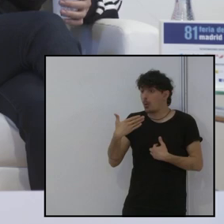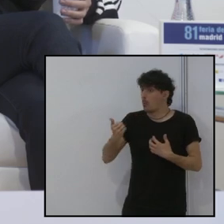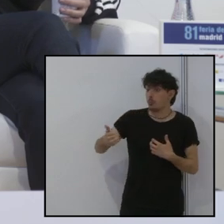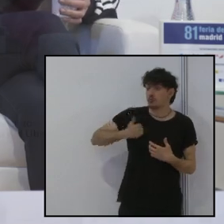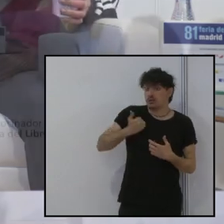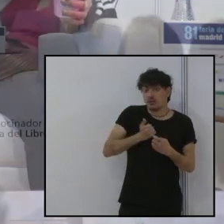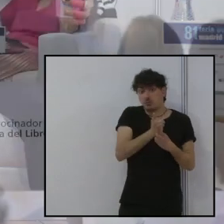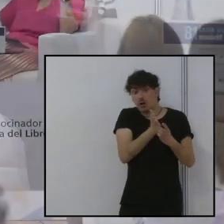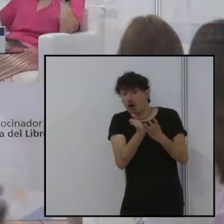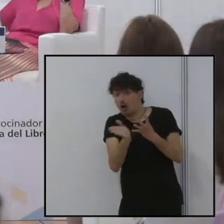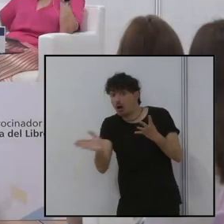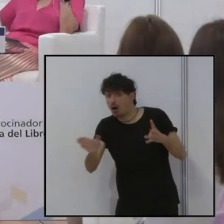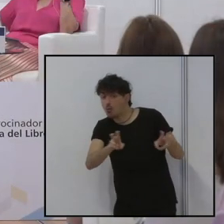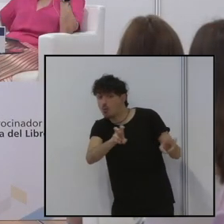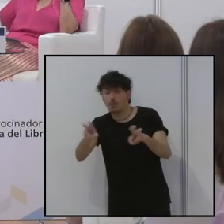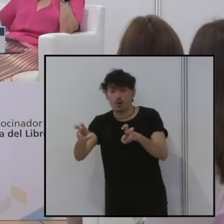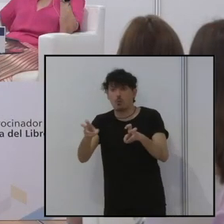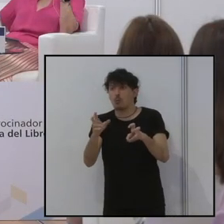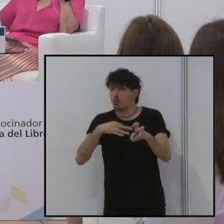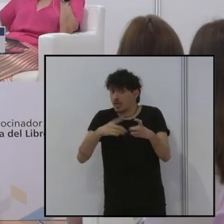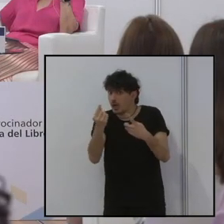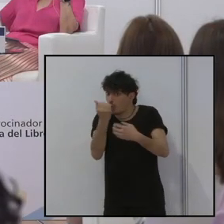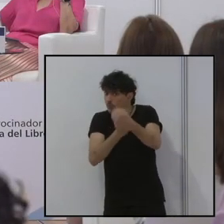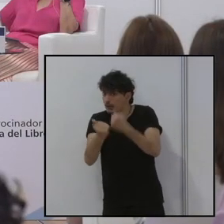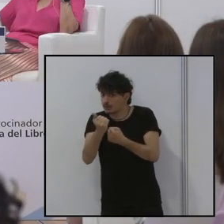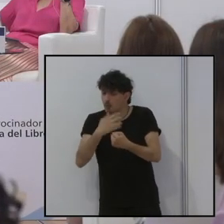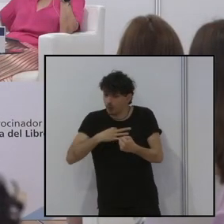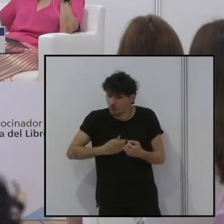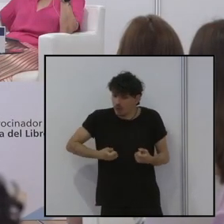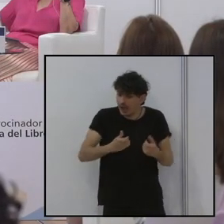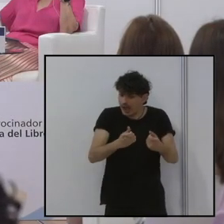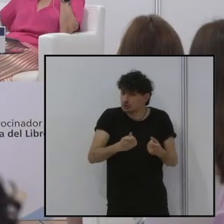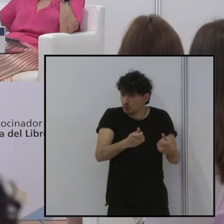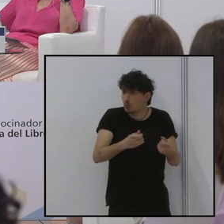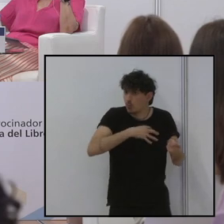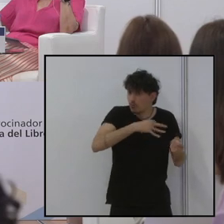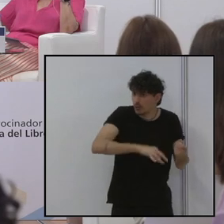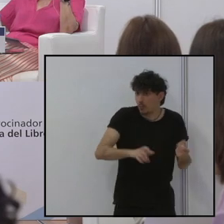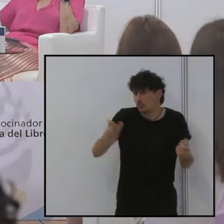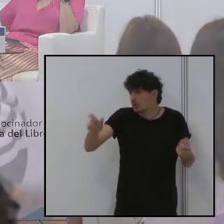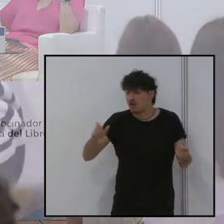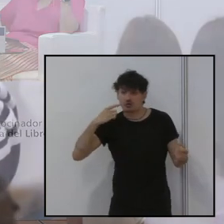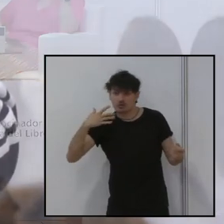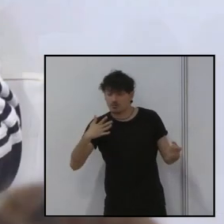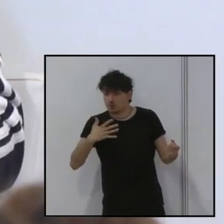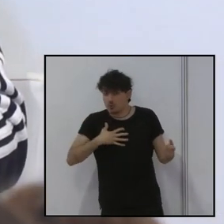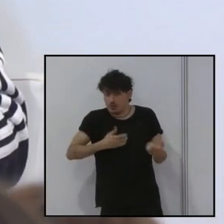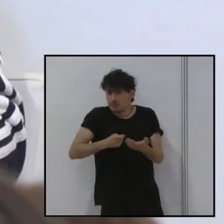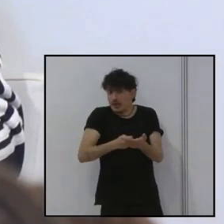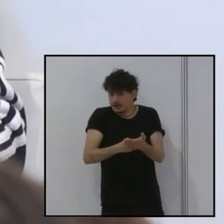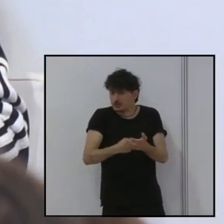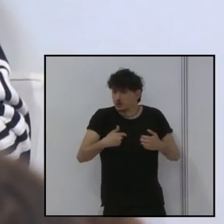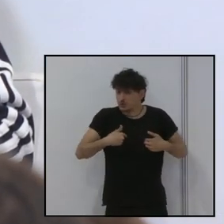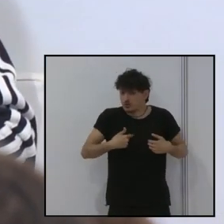mejor económicamente te da la libertad de poder permitirte un gasto que a lo mejor tú pues, no te puedes permitir, pero muchas veces ese gasto, yo en